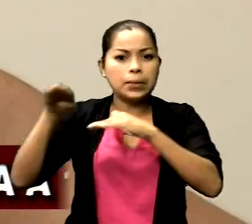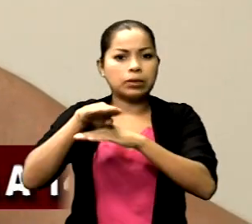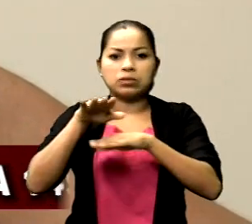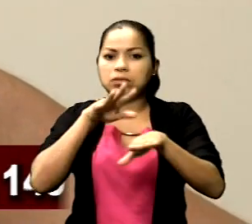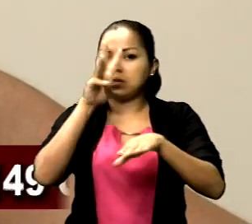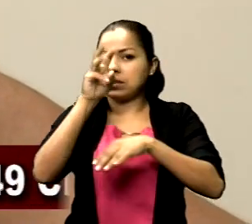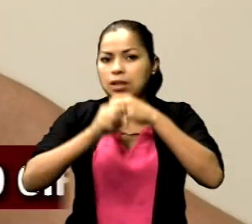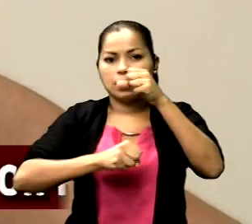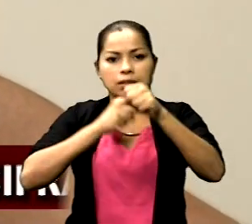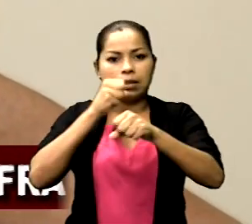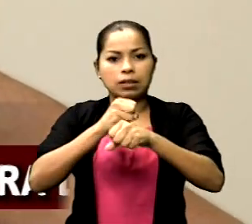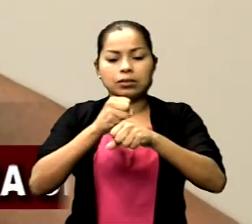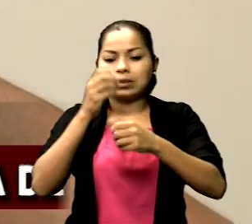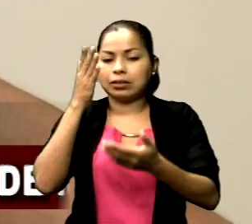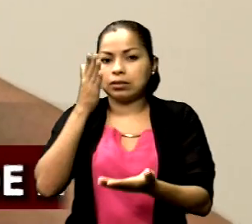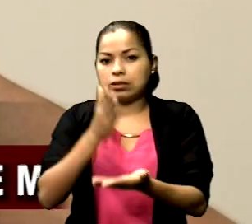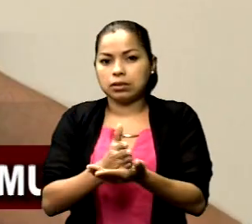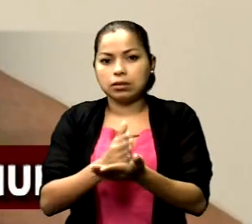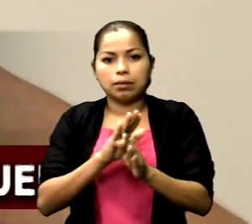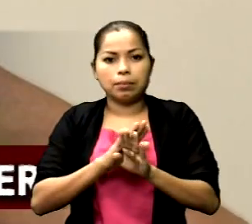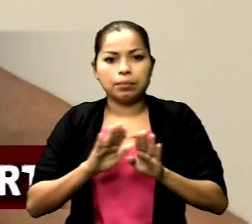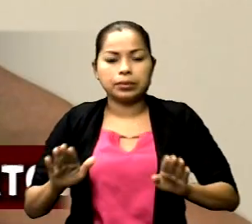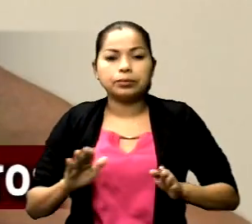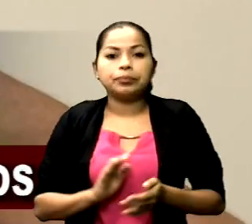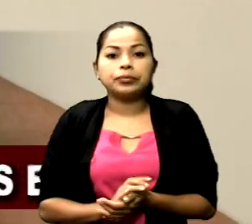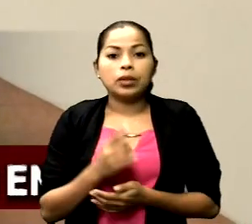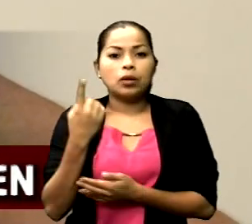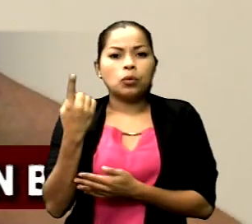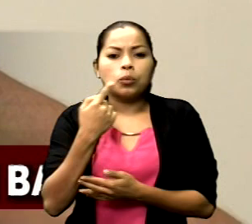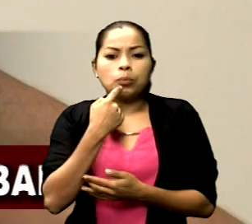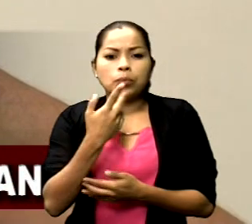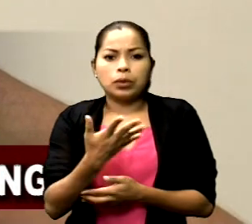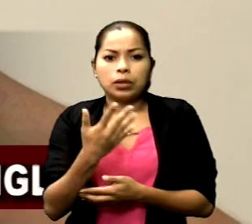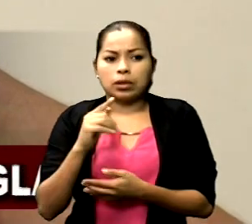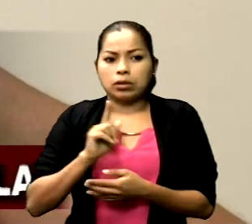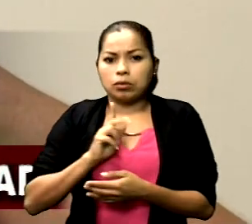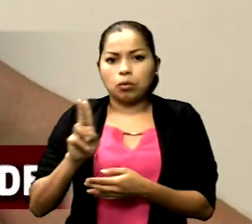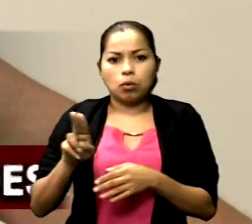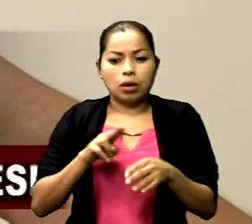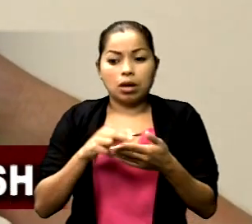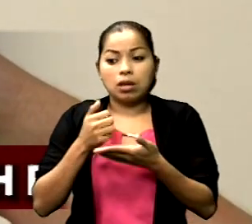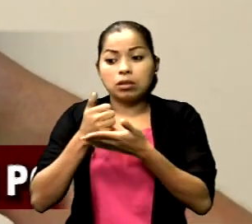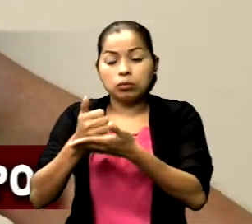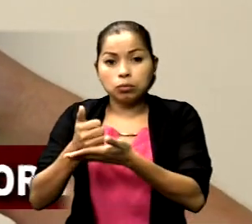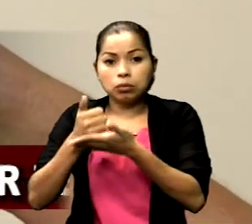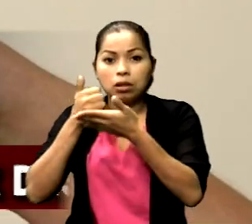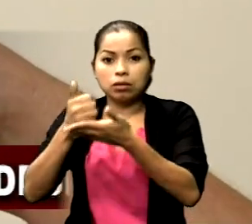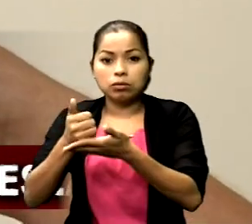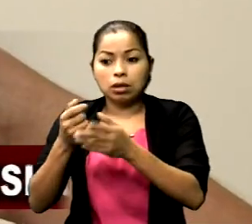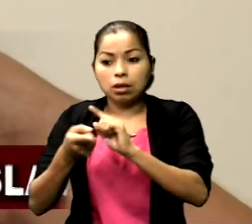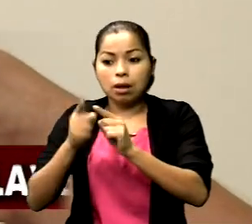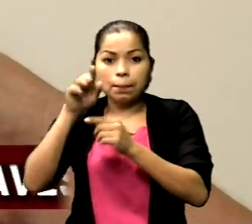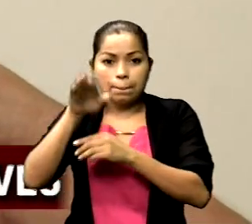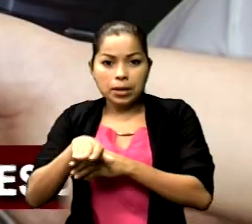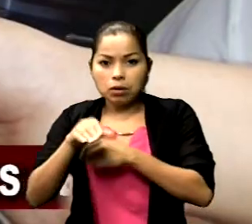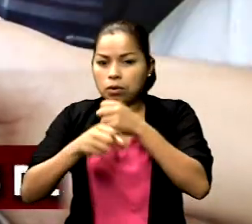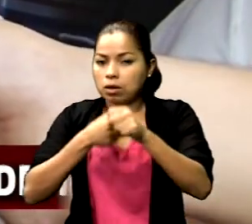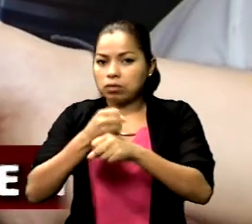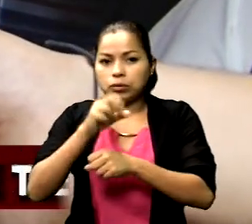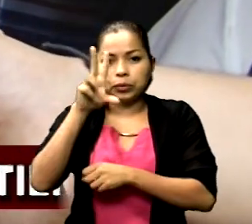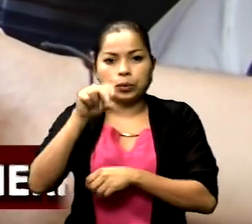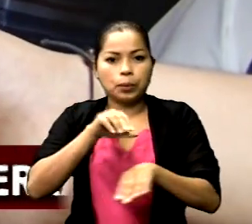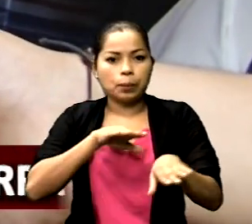años, no se va a cumplir más de 30 años. La única consecuencia es que no pueden obtener beneficio a la hora de cumplir la pena. Bueno,